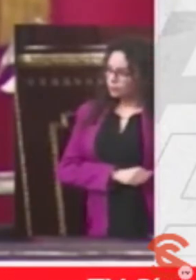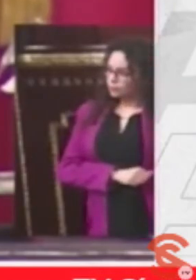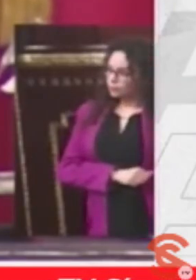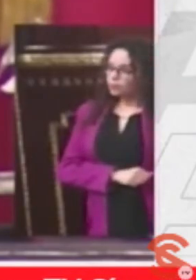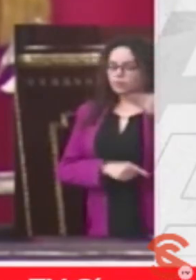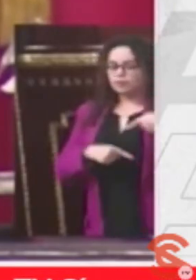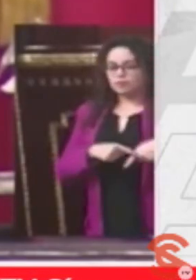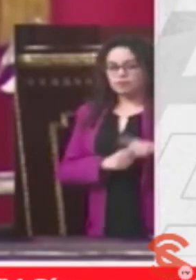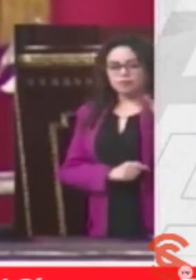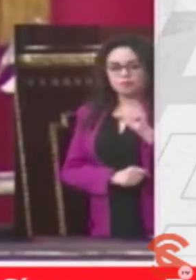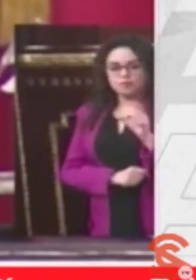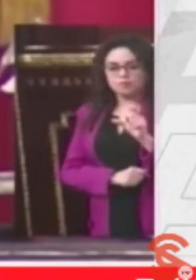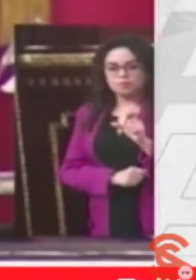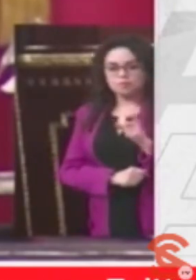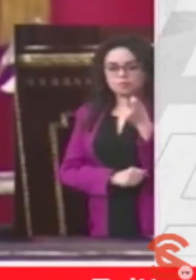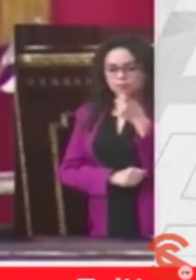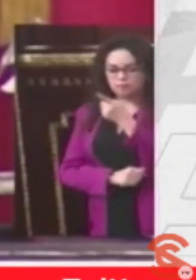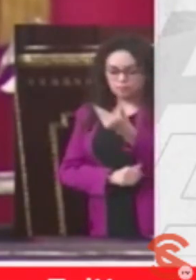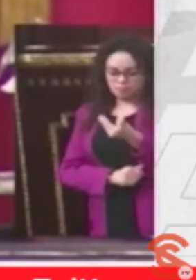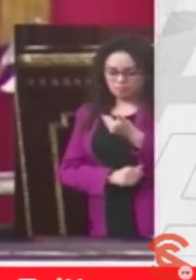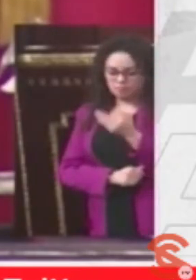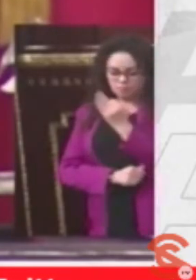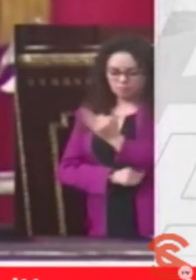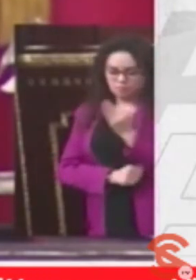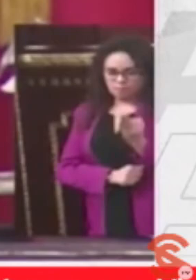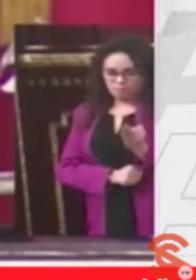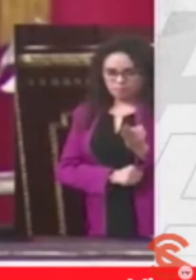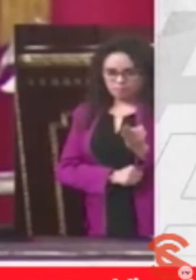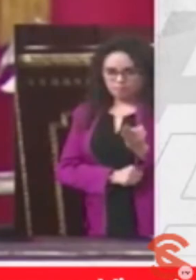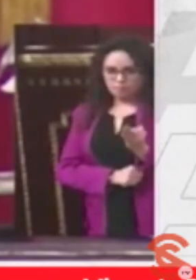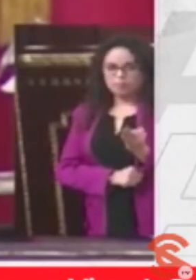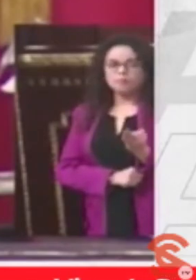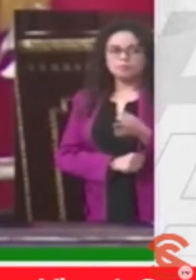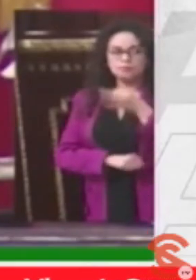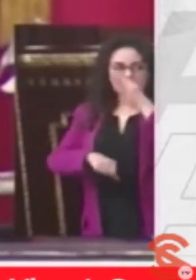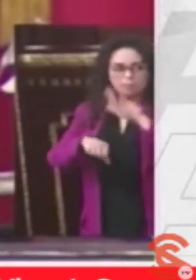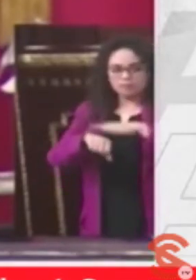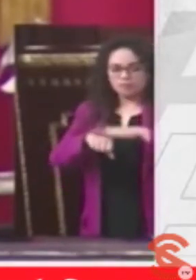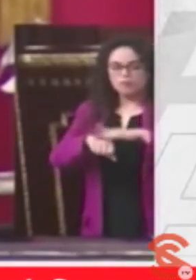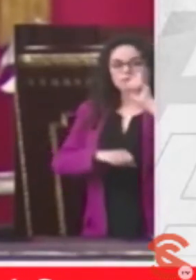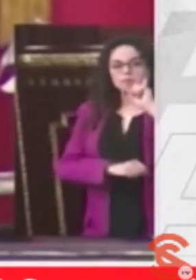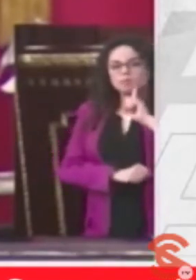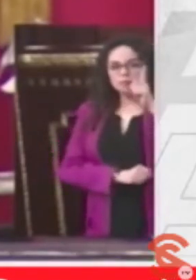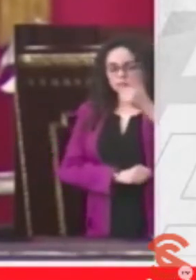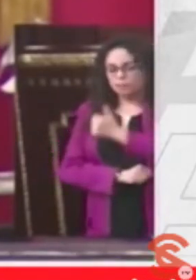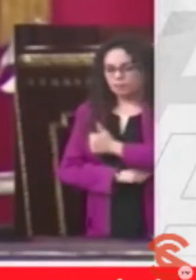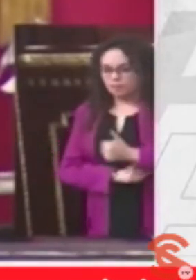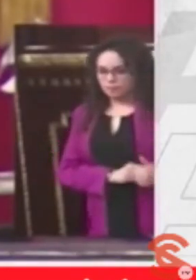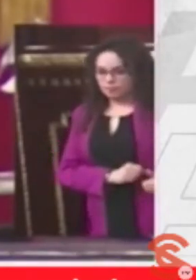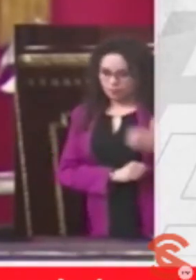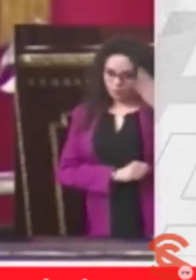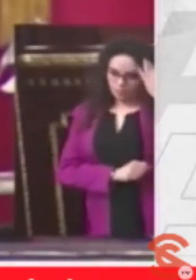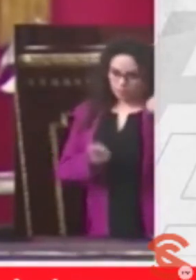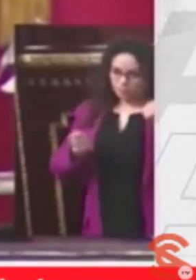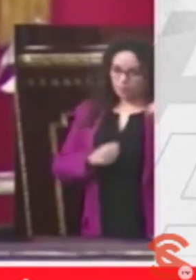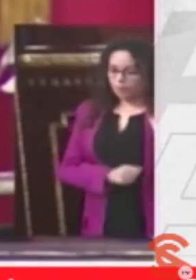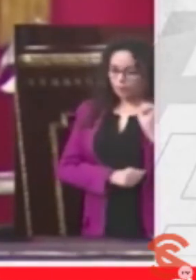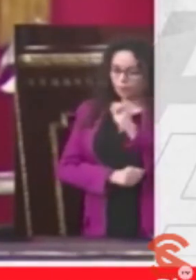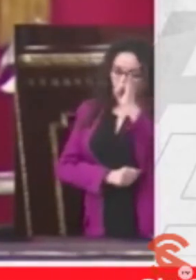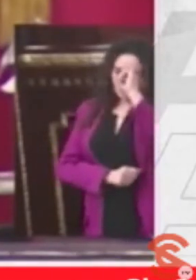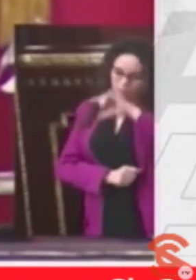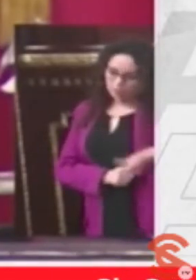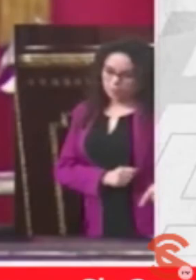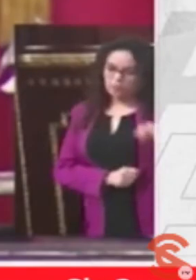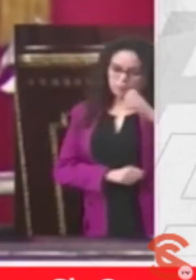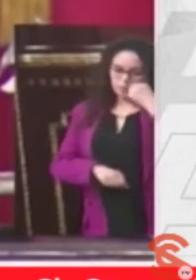surtirá efectos a partir de la fecha solicitada. Hágase el conocimiento de la solicitante, así como el jefe de gobierno y al secretario